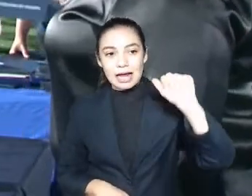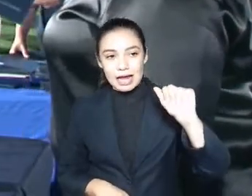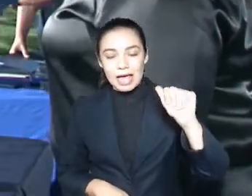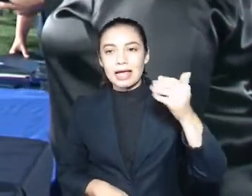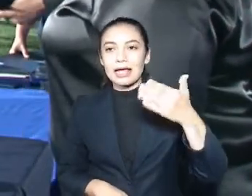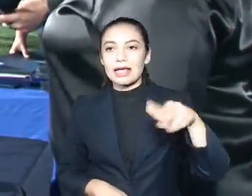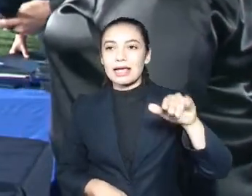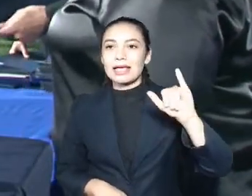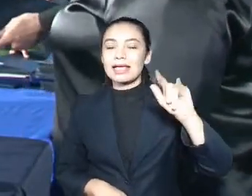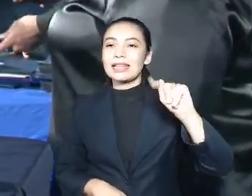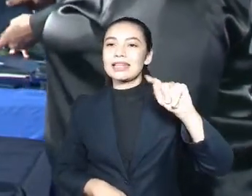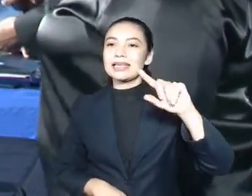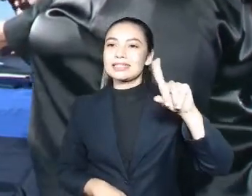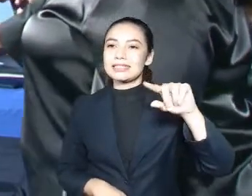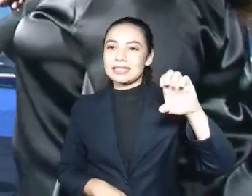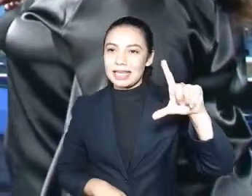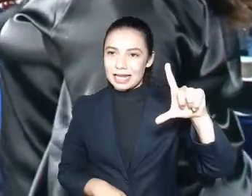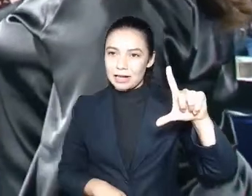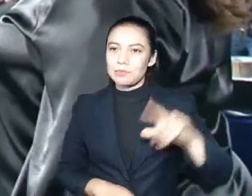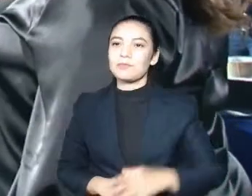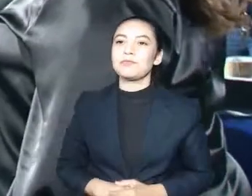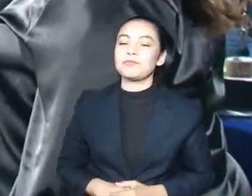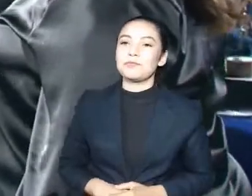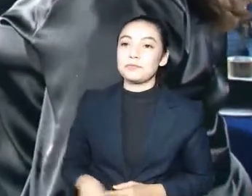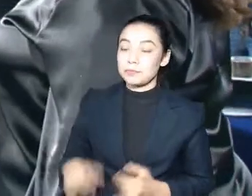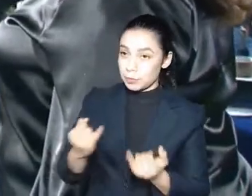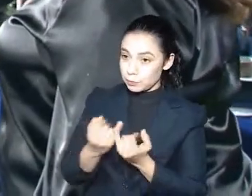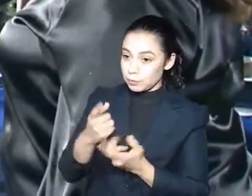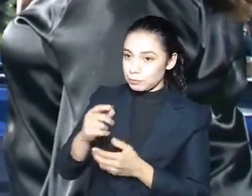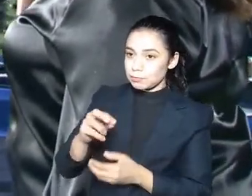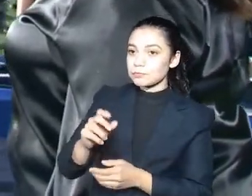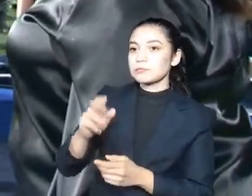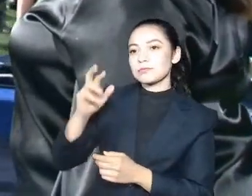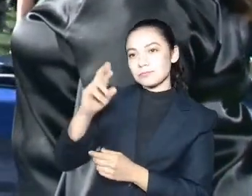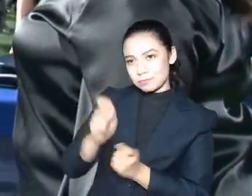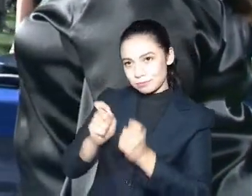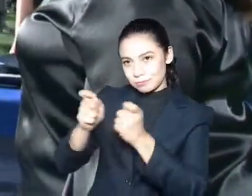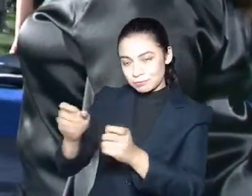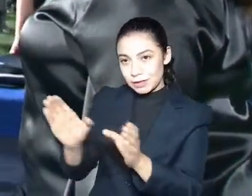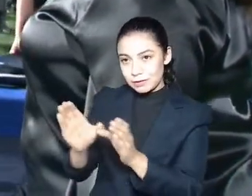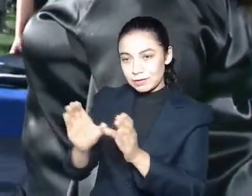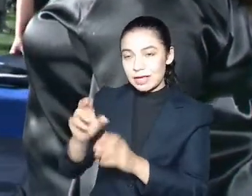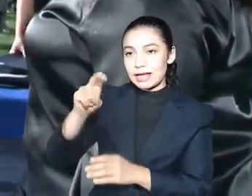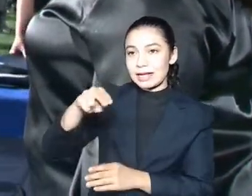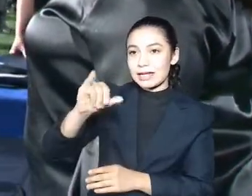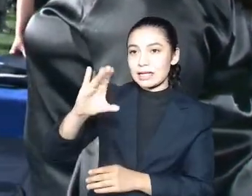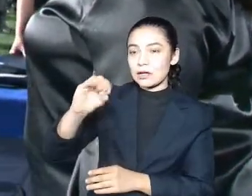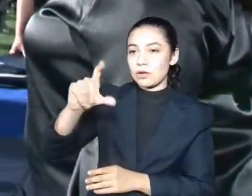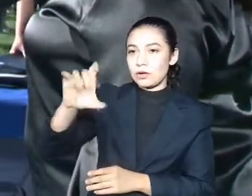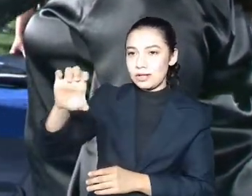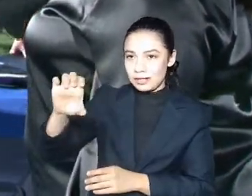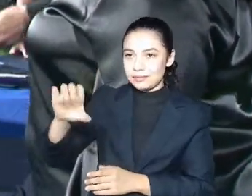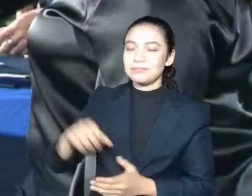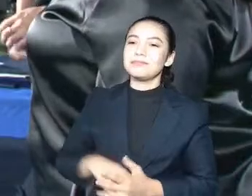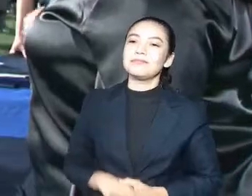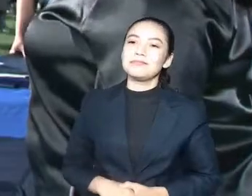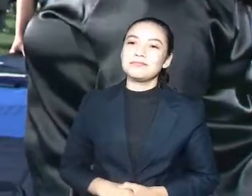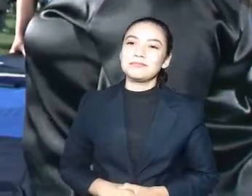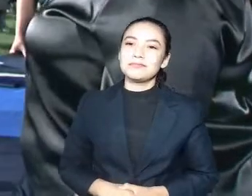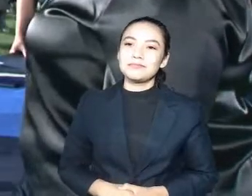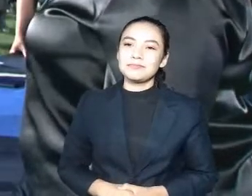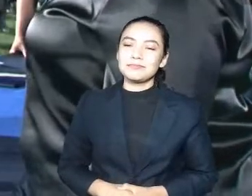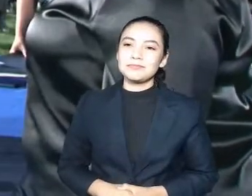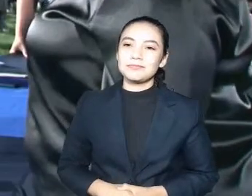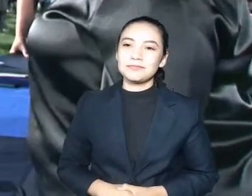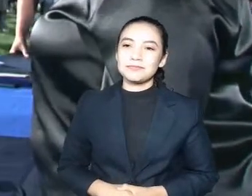Naranjo. Igualmente recibe su reconocimiento de arquitectura Nicole Guadalupe Rasgo Vázquez.